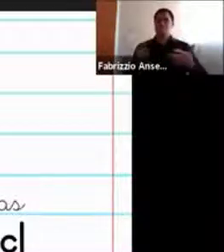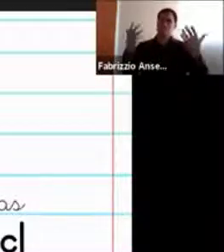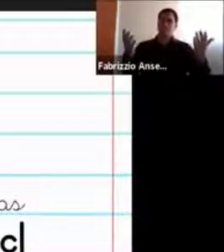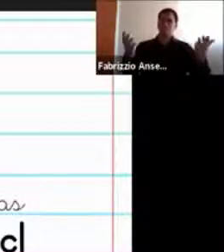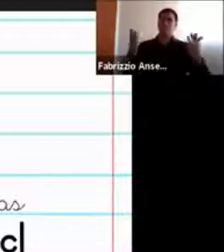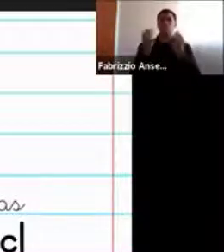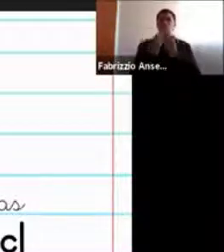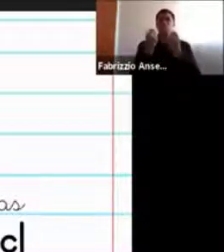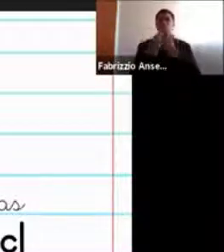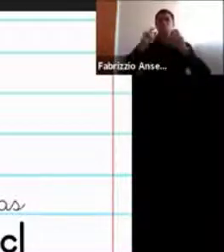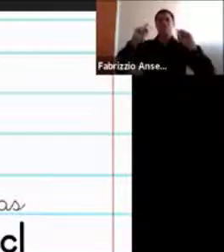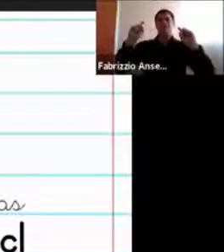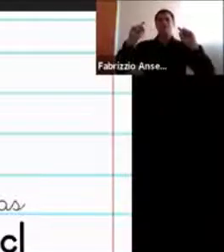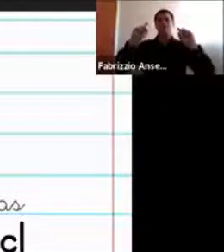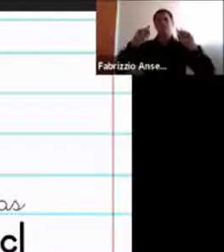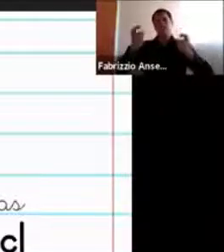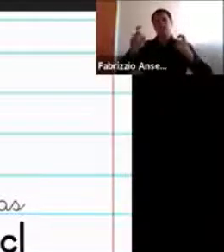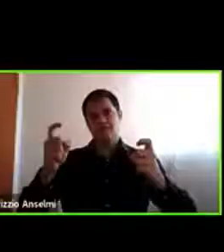ojalá les haya servido